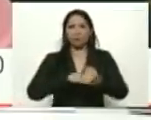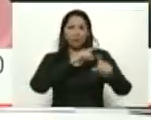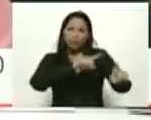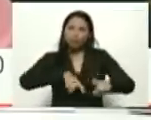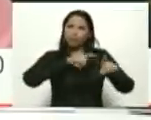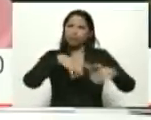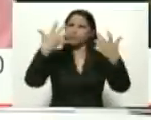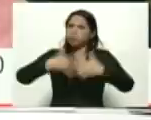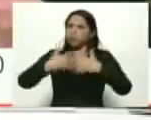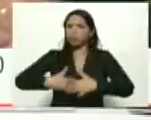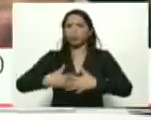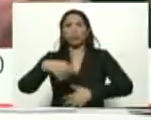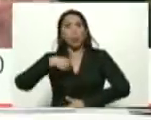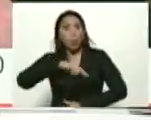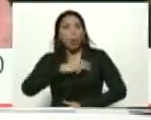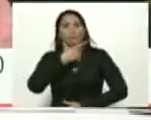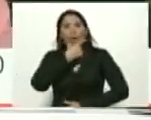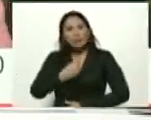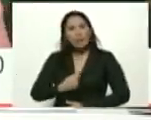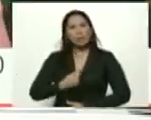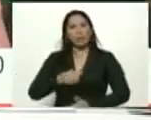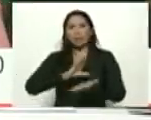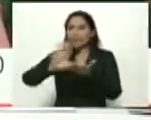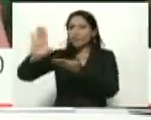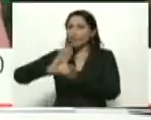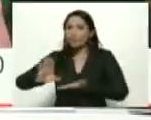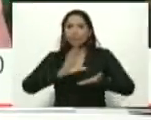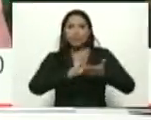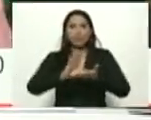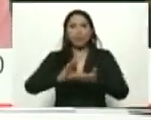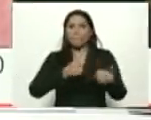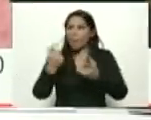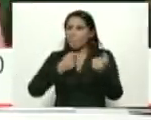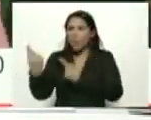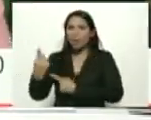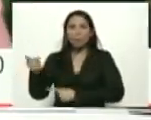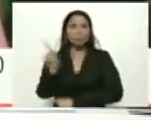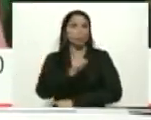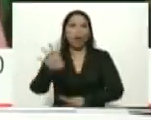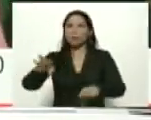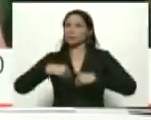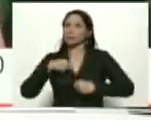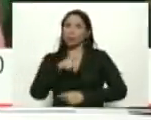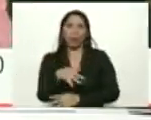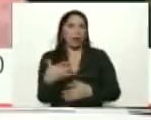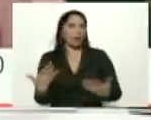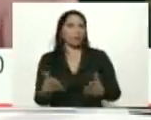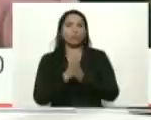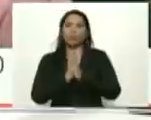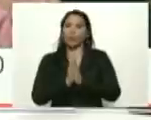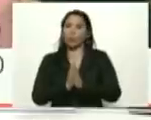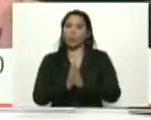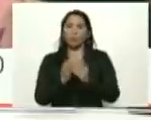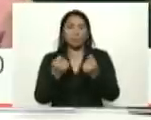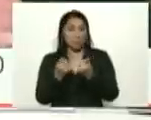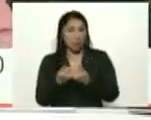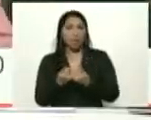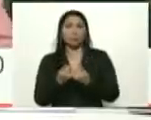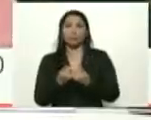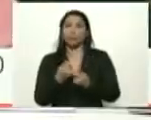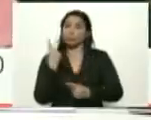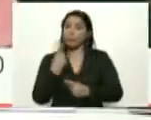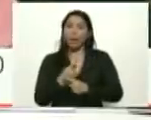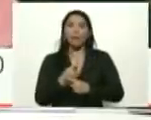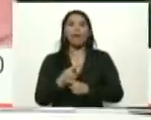agroindustria, si facilitamos todos los mecanismos de distribución, no aceptemos eso. Precio de origen, precio de